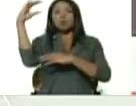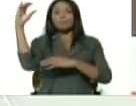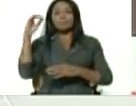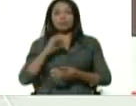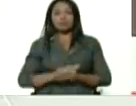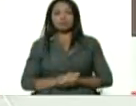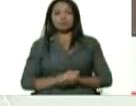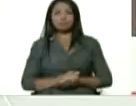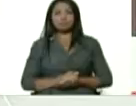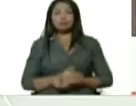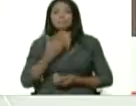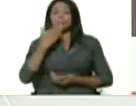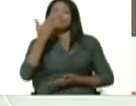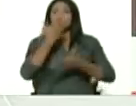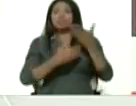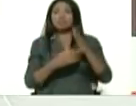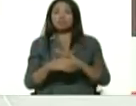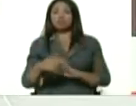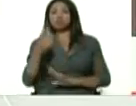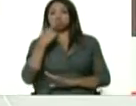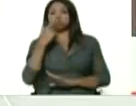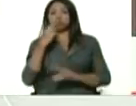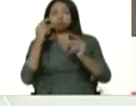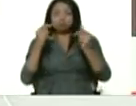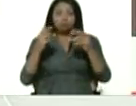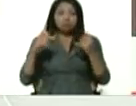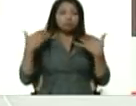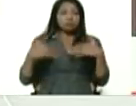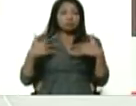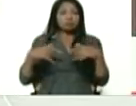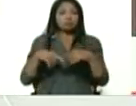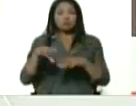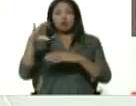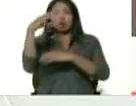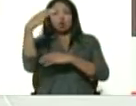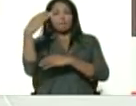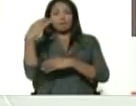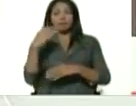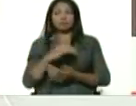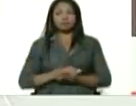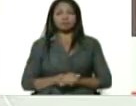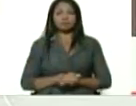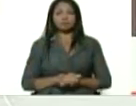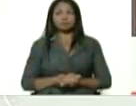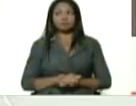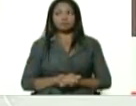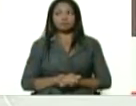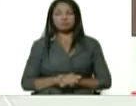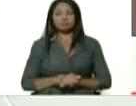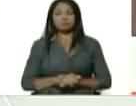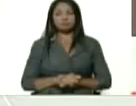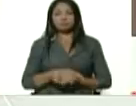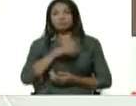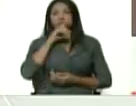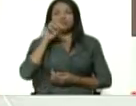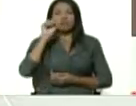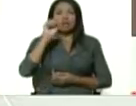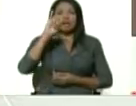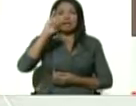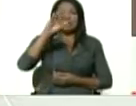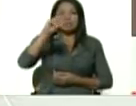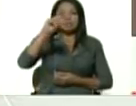está solicitada por Código Rojo de Colombia, de nombre Aida